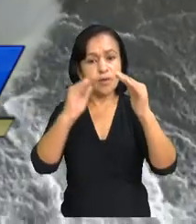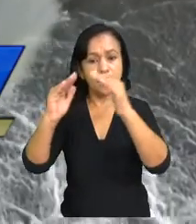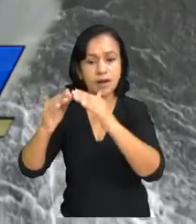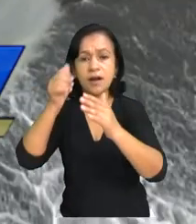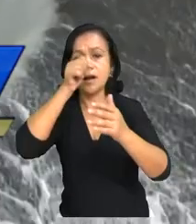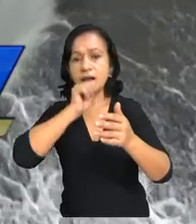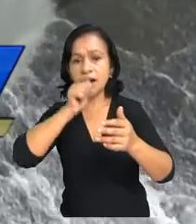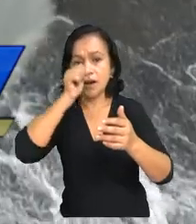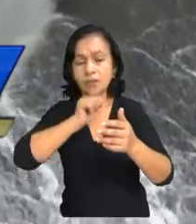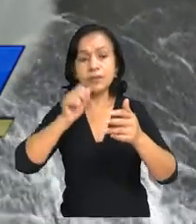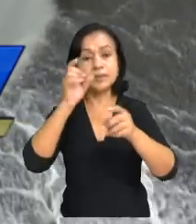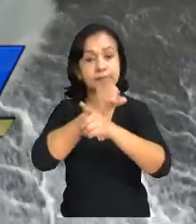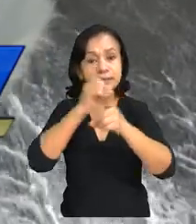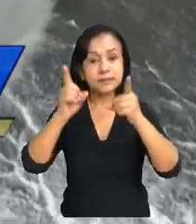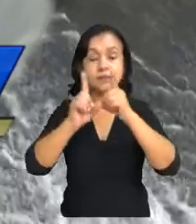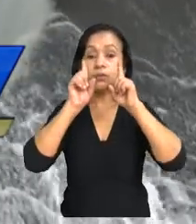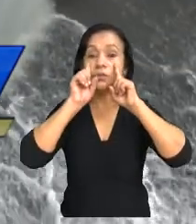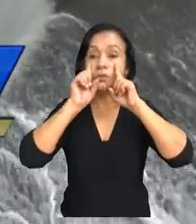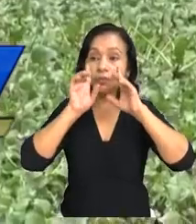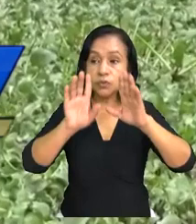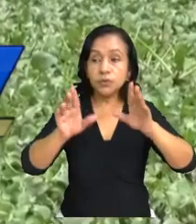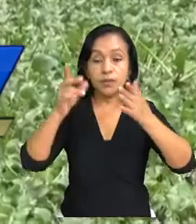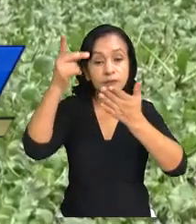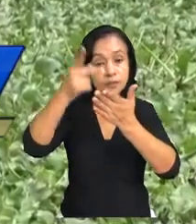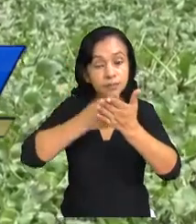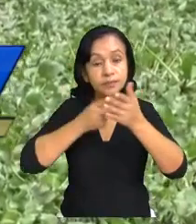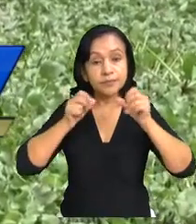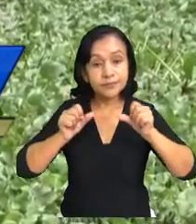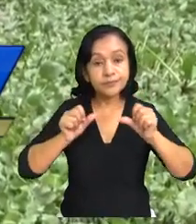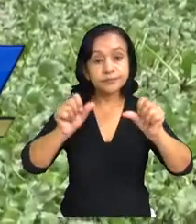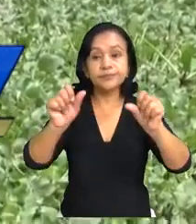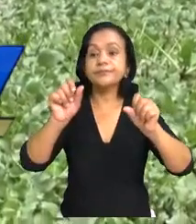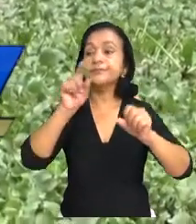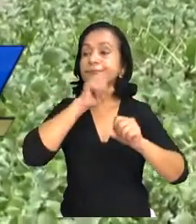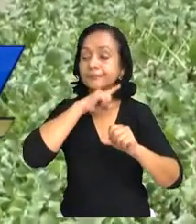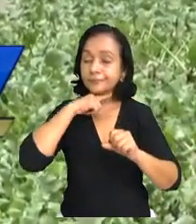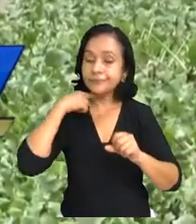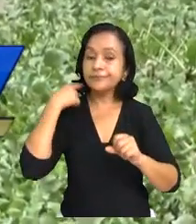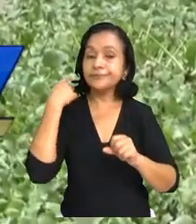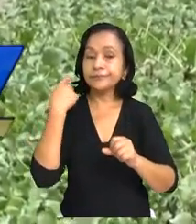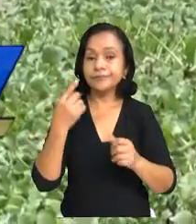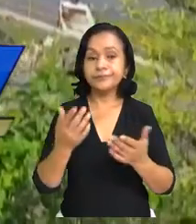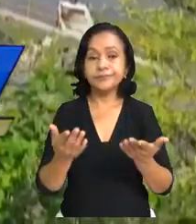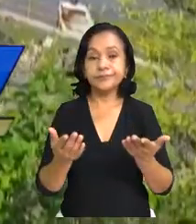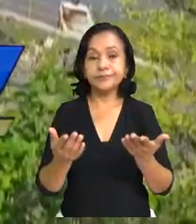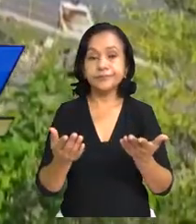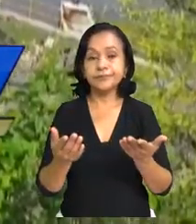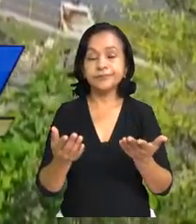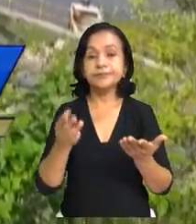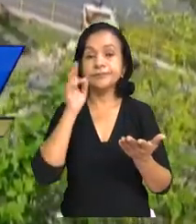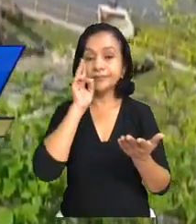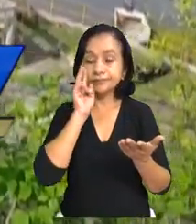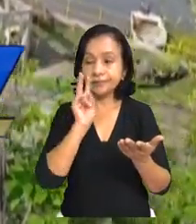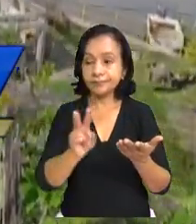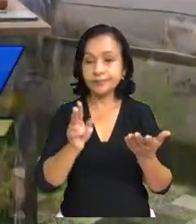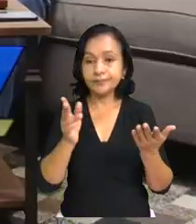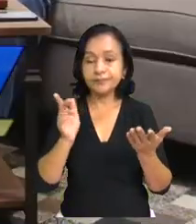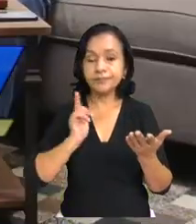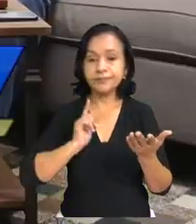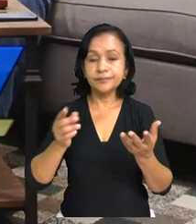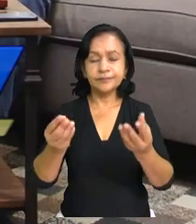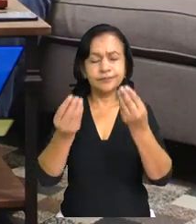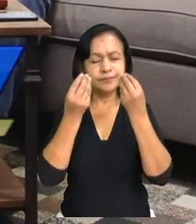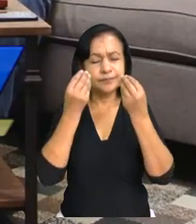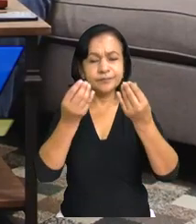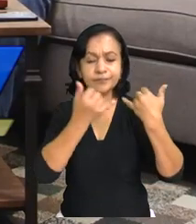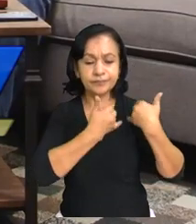de dar continuidad, mantenimiento a estos proyectos. Es correcto, porque vamos a verlo de esta manera. Tenemos tantas